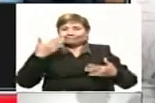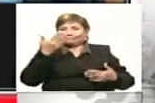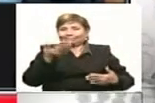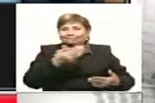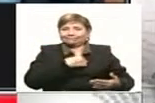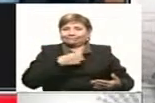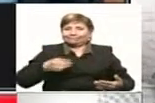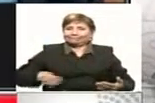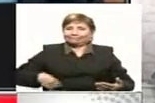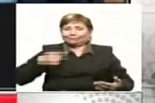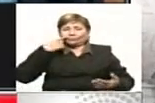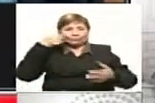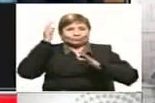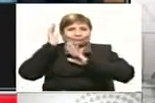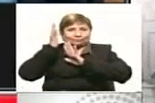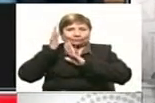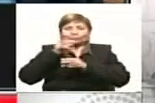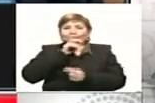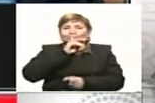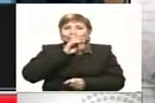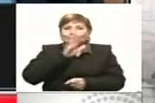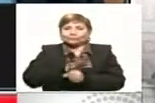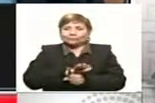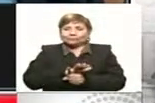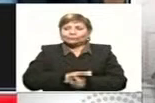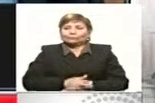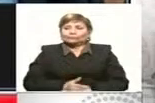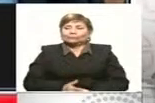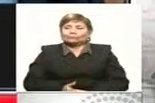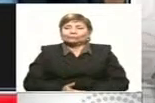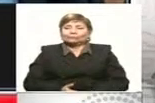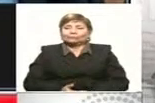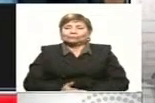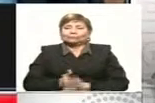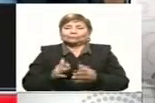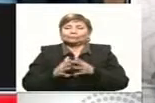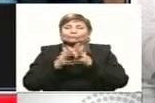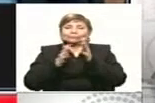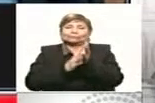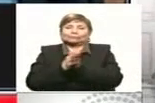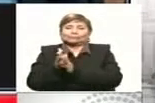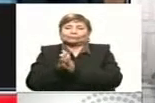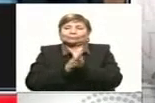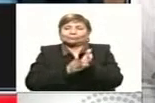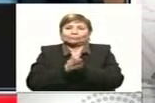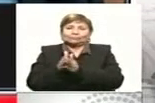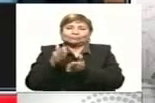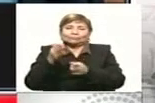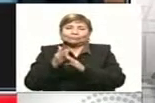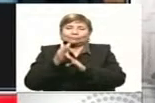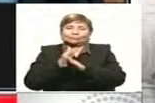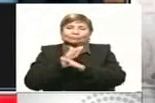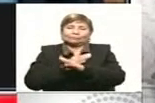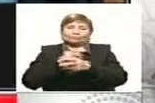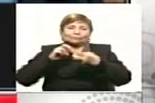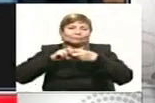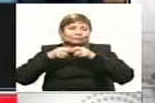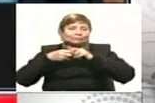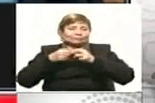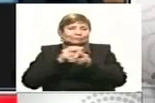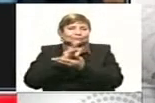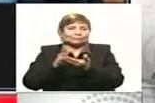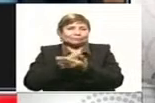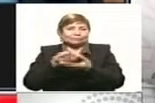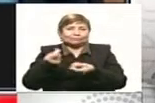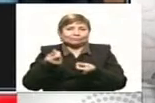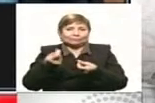ministro, su excelente posición, su compromiso y este gran deseo de superar esta crisis económica